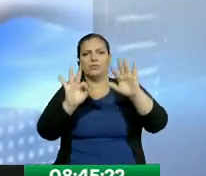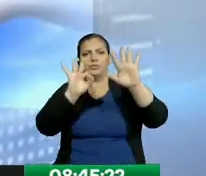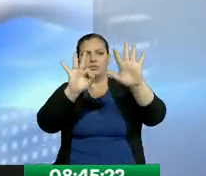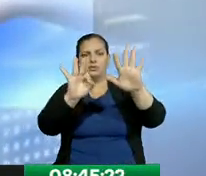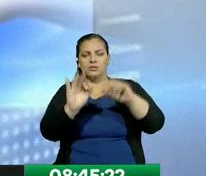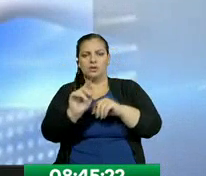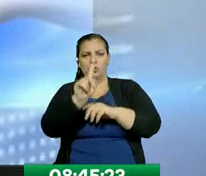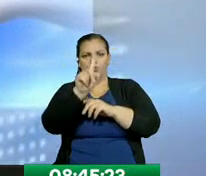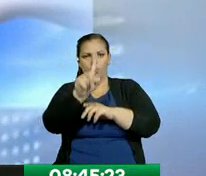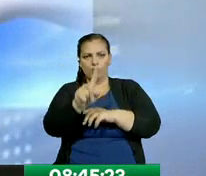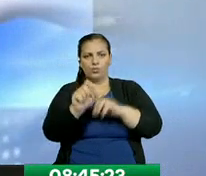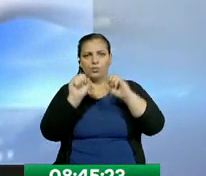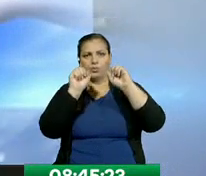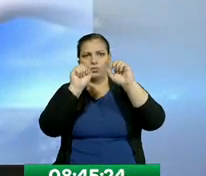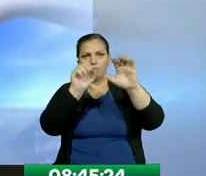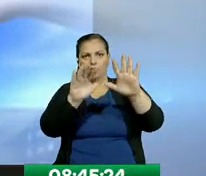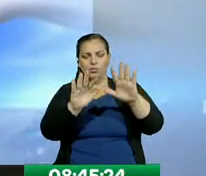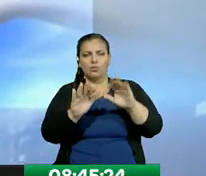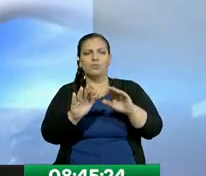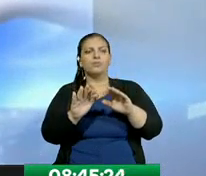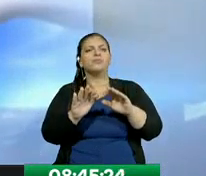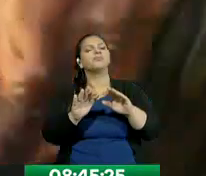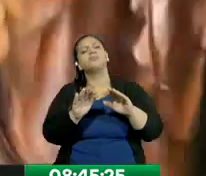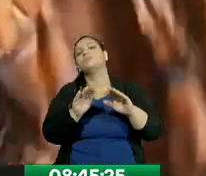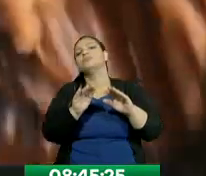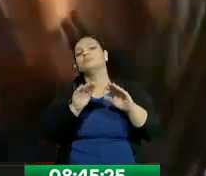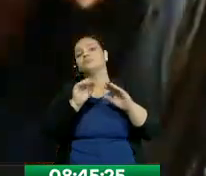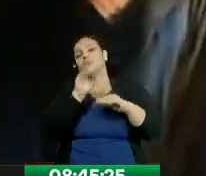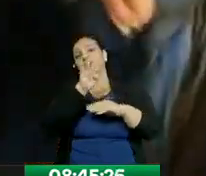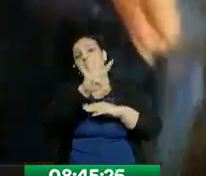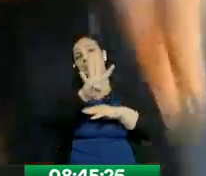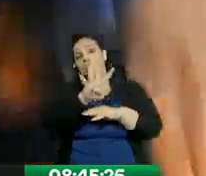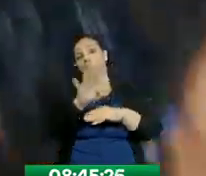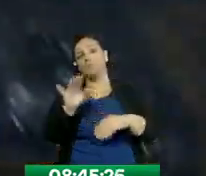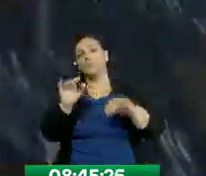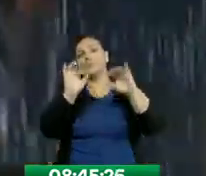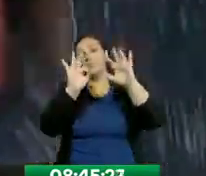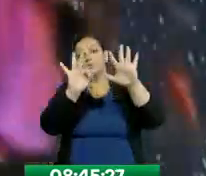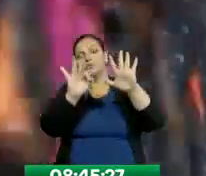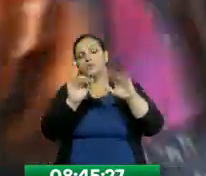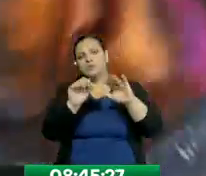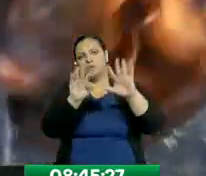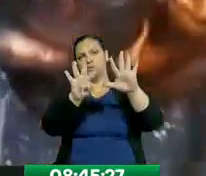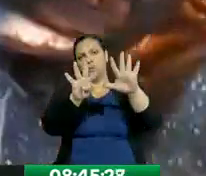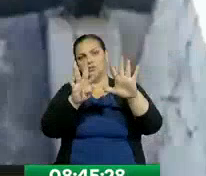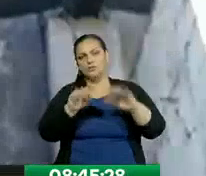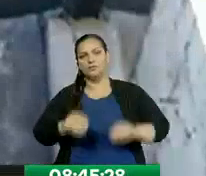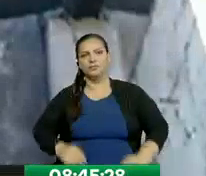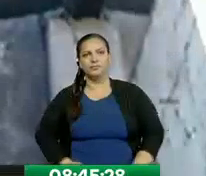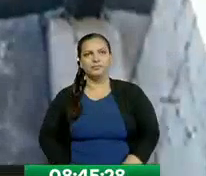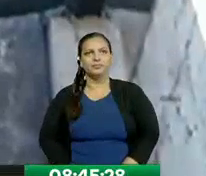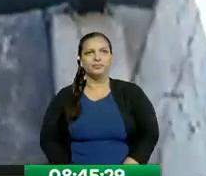09-94-81-1429, a nombre de Mercedes Borges. Informó José Morales.